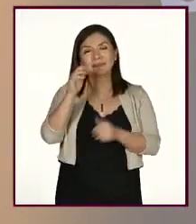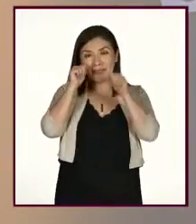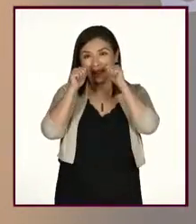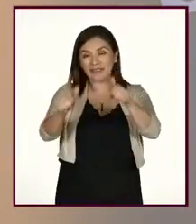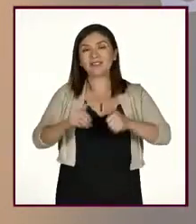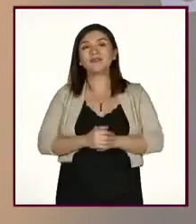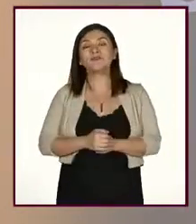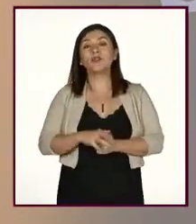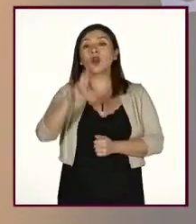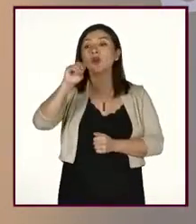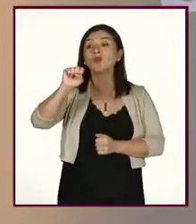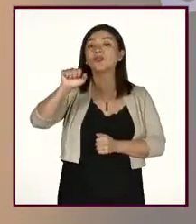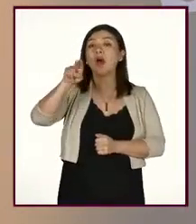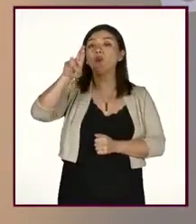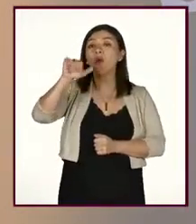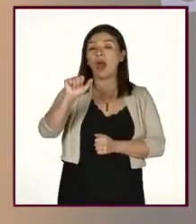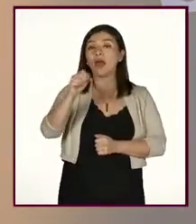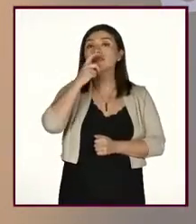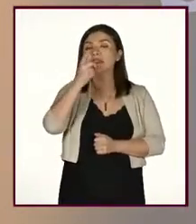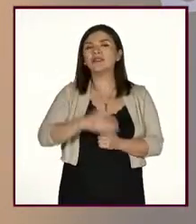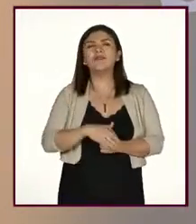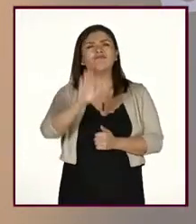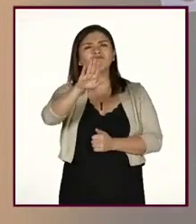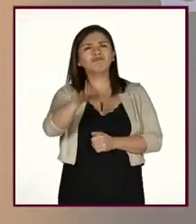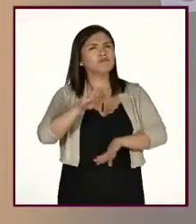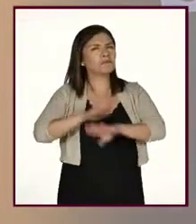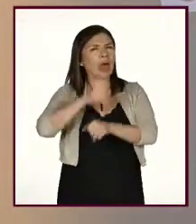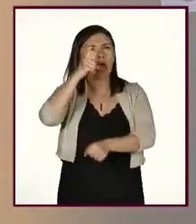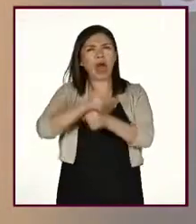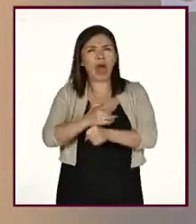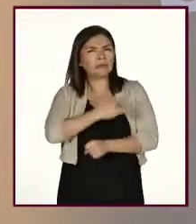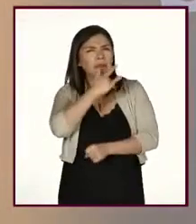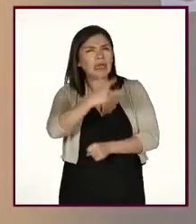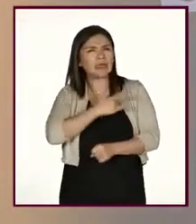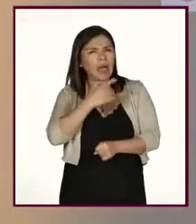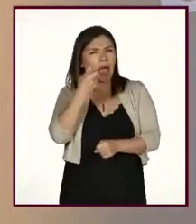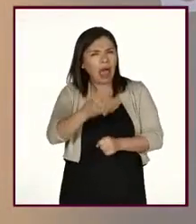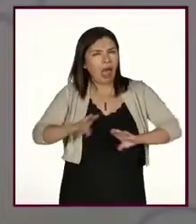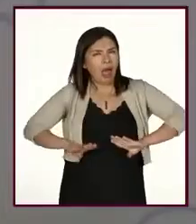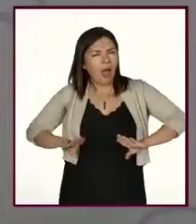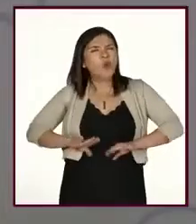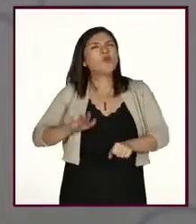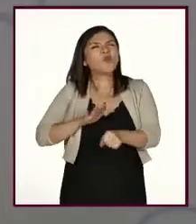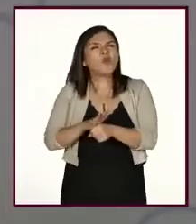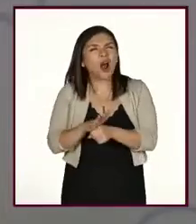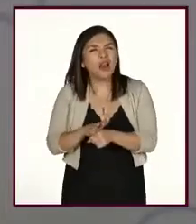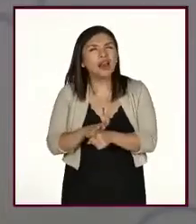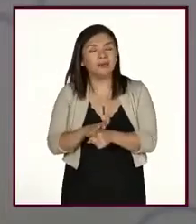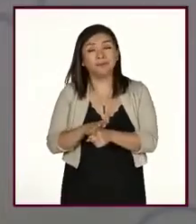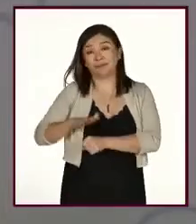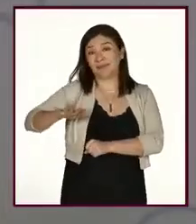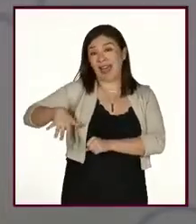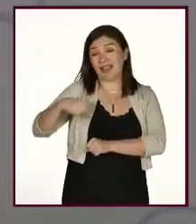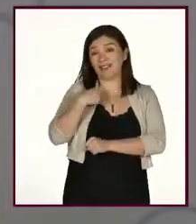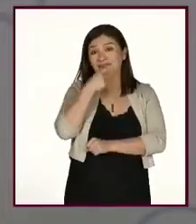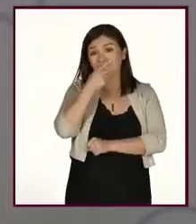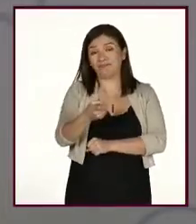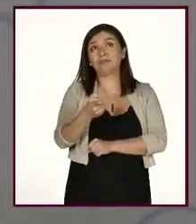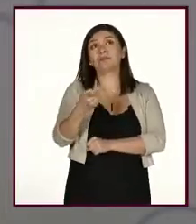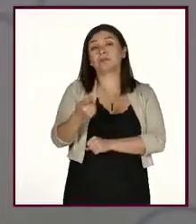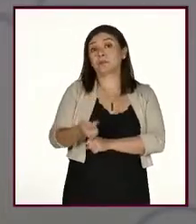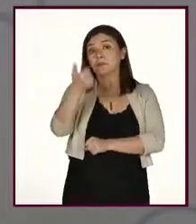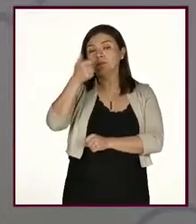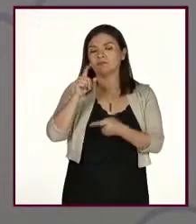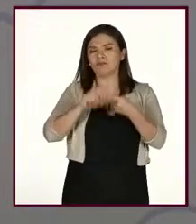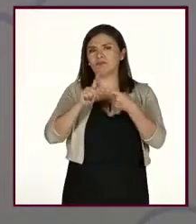y participación. Rosaura Gómez, ¿cuáles son los síntomas más comunes de este trastorno? Pues como vimos, empezamos con